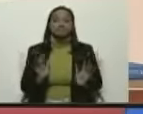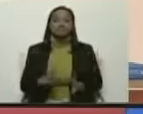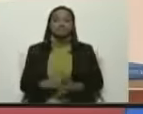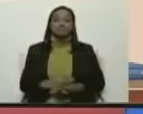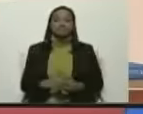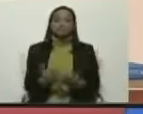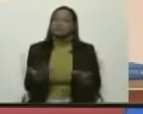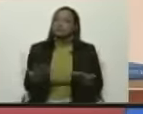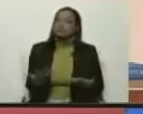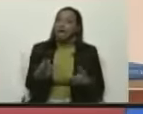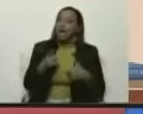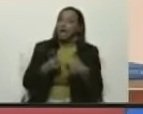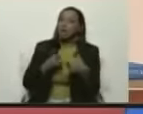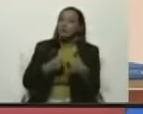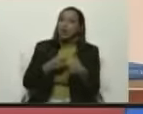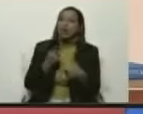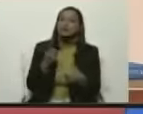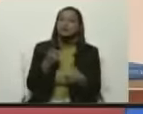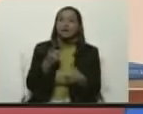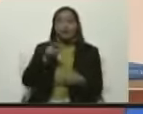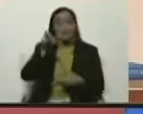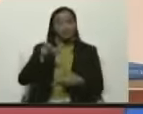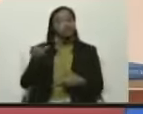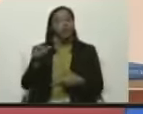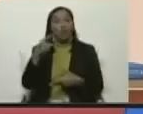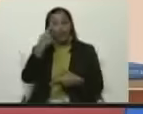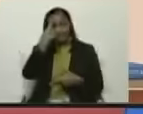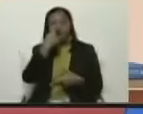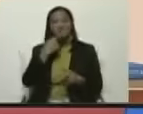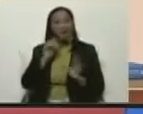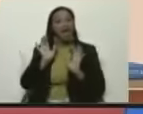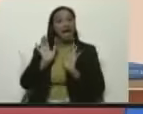Entonces van y respetan la autoridad